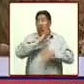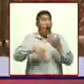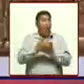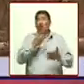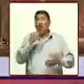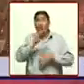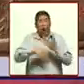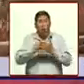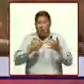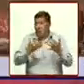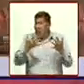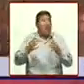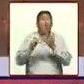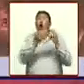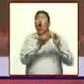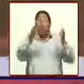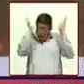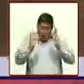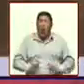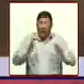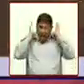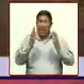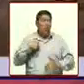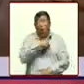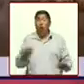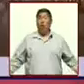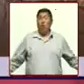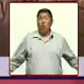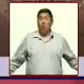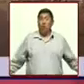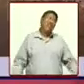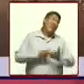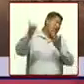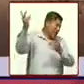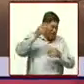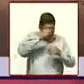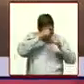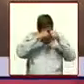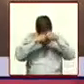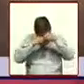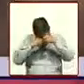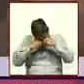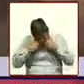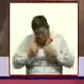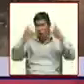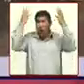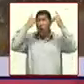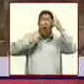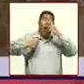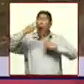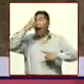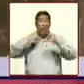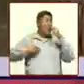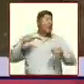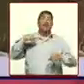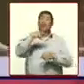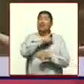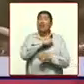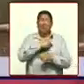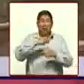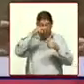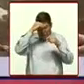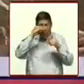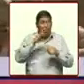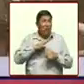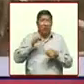todas estas 5 comunidades, nunca nos atendieron. La verdad es un sentimiento y lloramos porque nosotros,